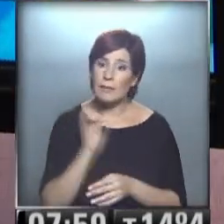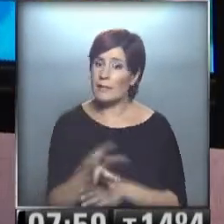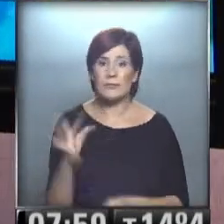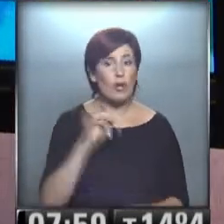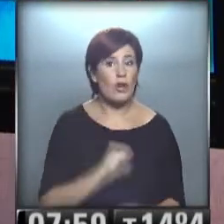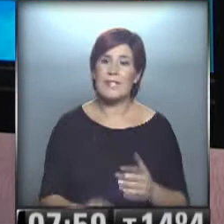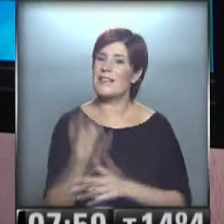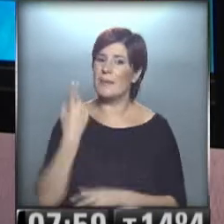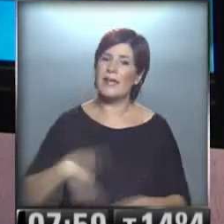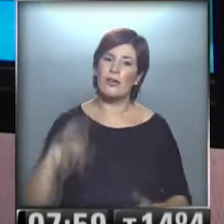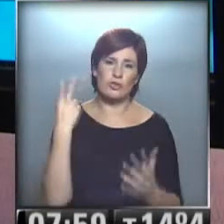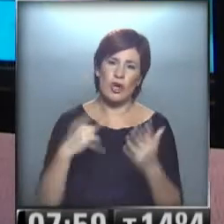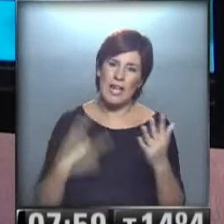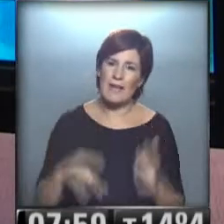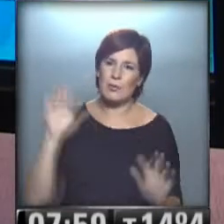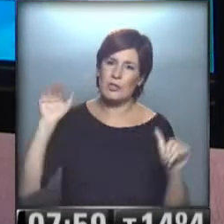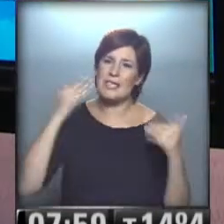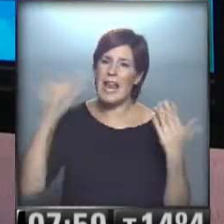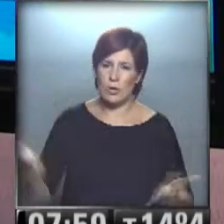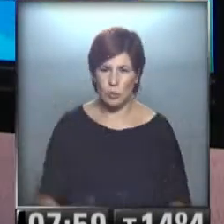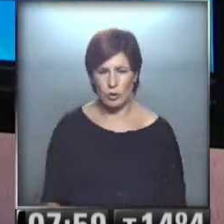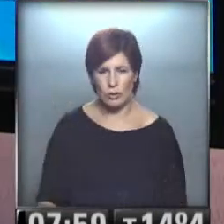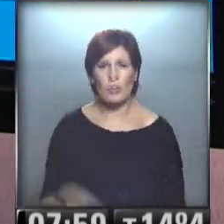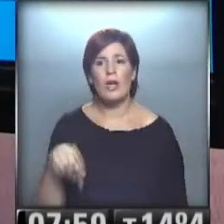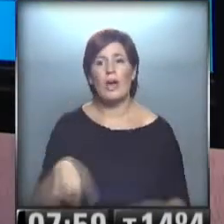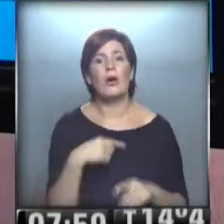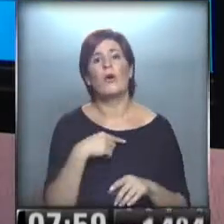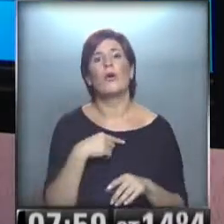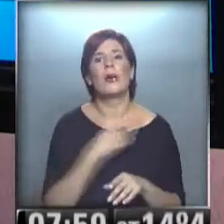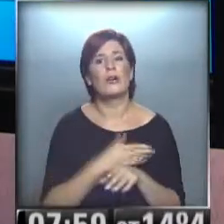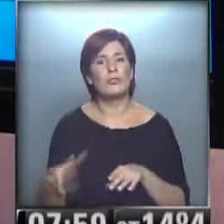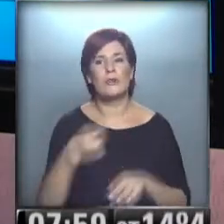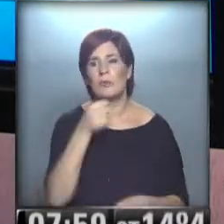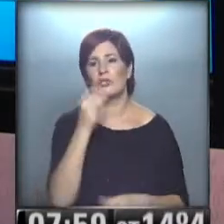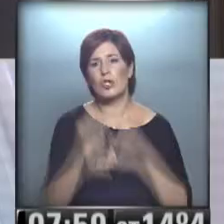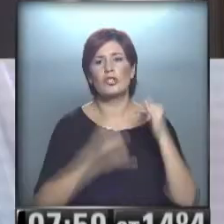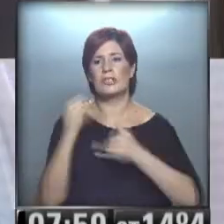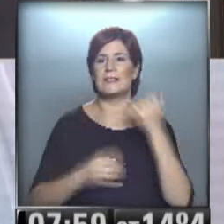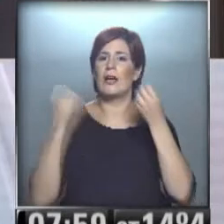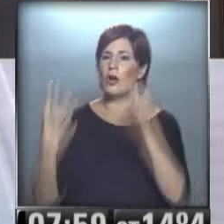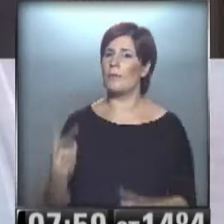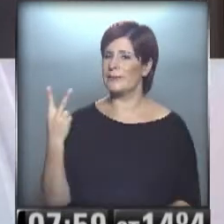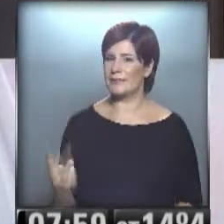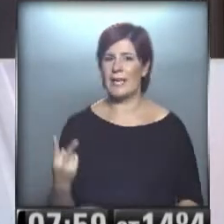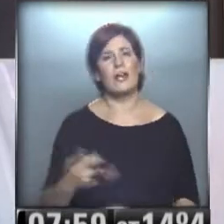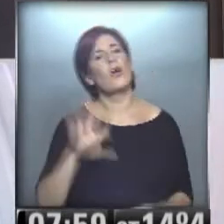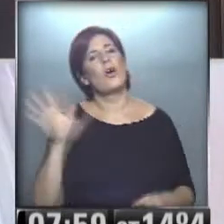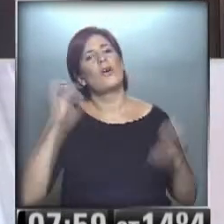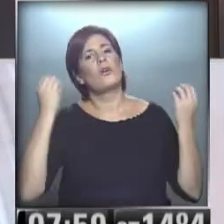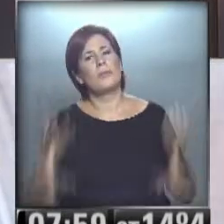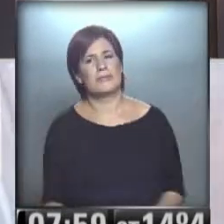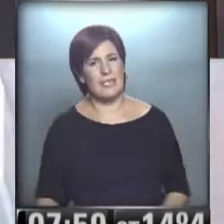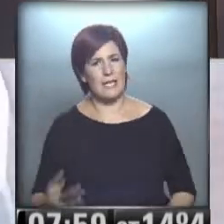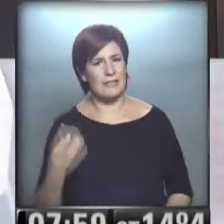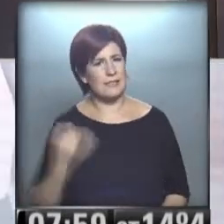las mañanas para saludarlos, ¿eh? Nos vamos ahora con todas las noticias. Buen día, ¿cómo están? Buen día, Lucas, ¿cómo estás?